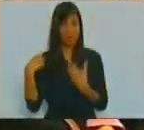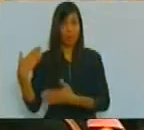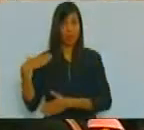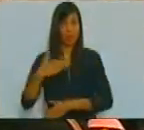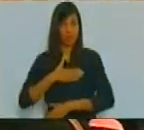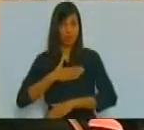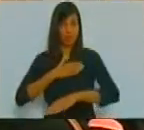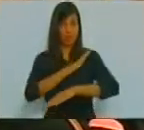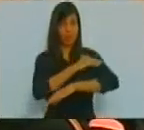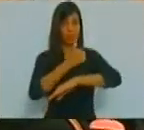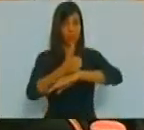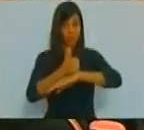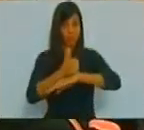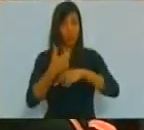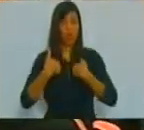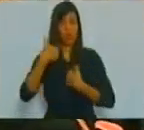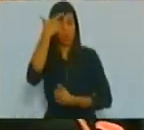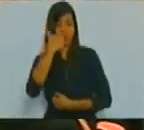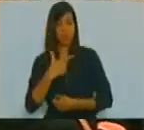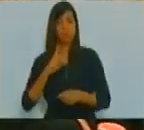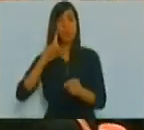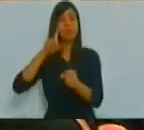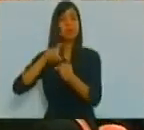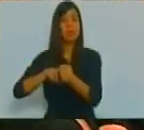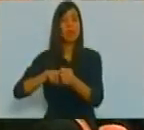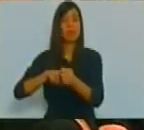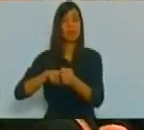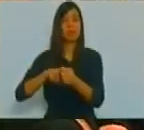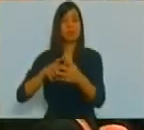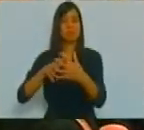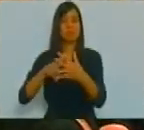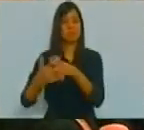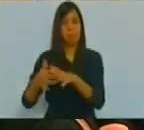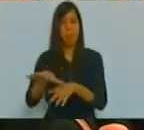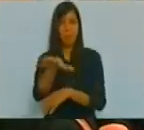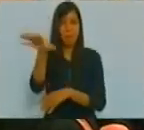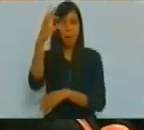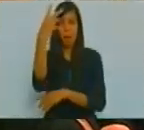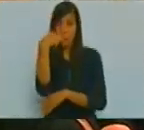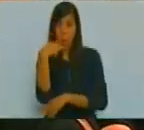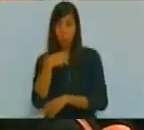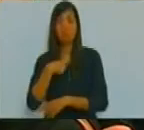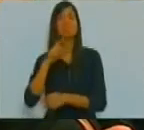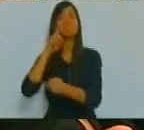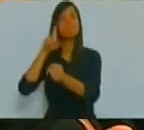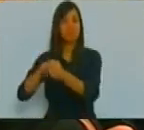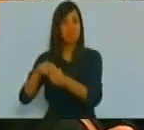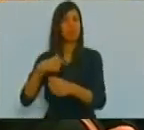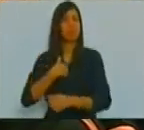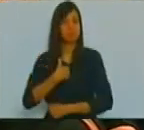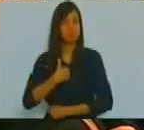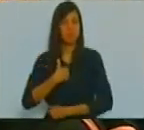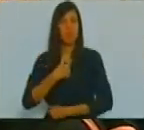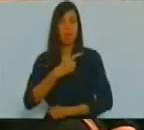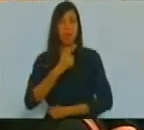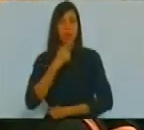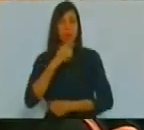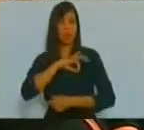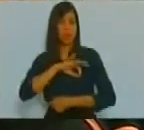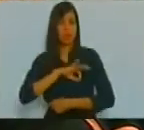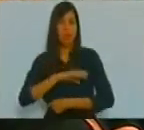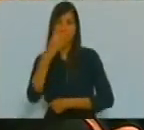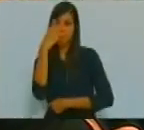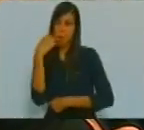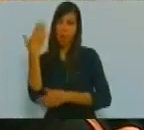alguien que forma parte de los sectores históricamente excluidos alguien que forma parte de los sectores sociales